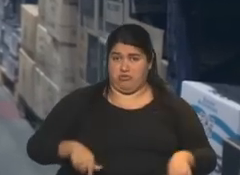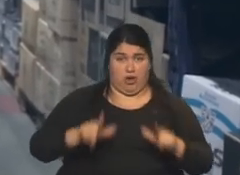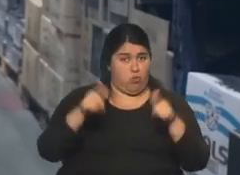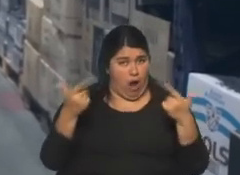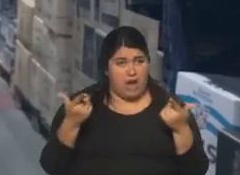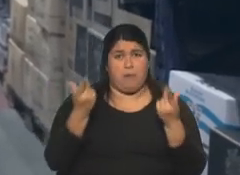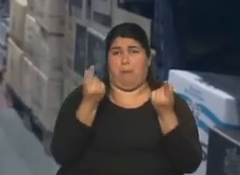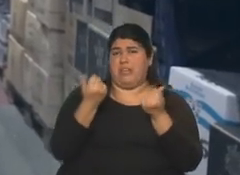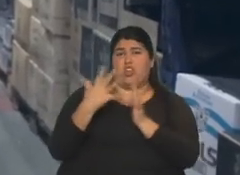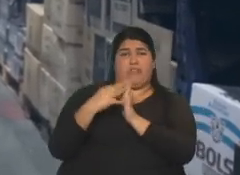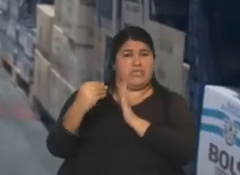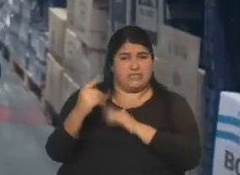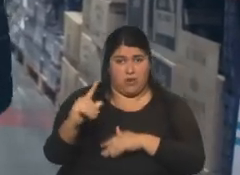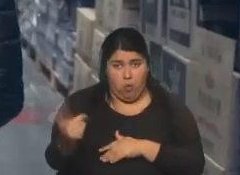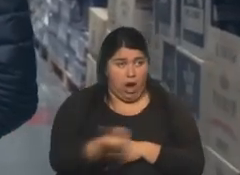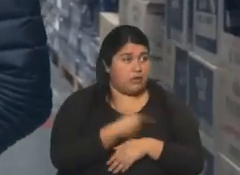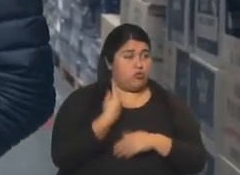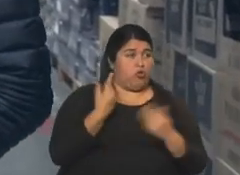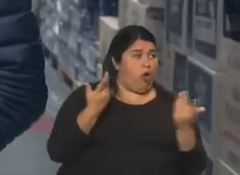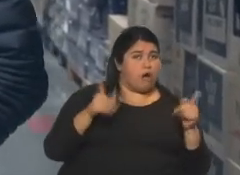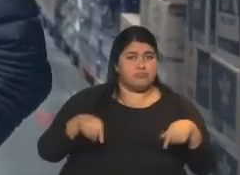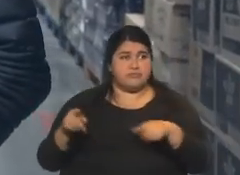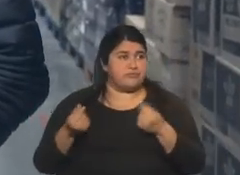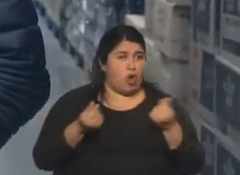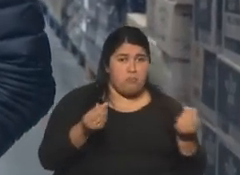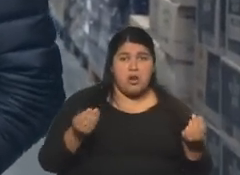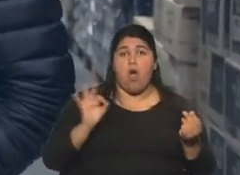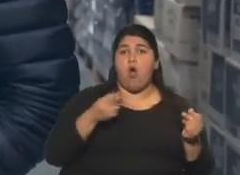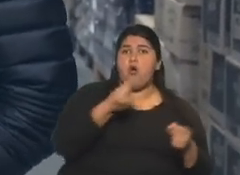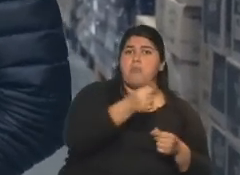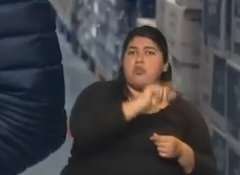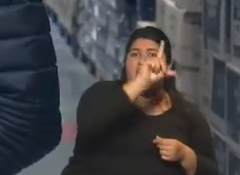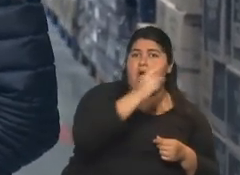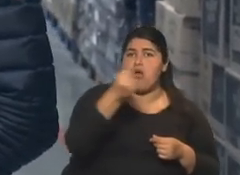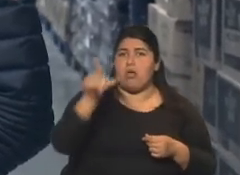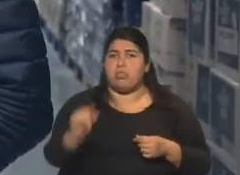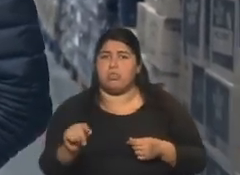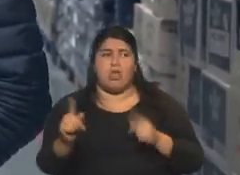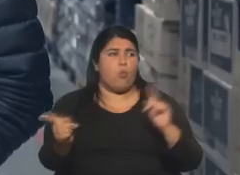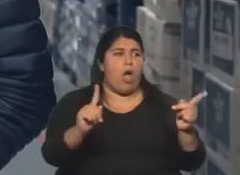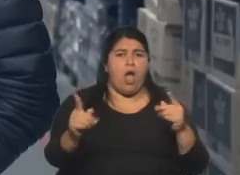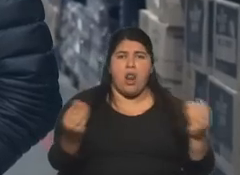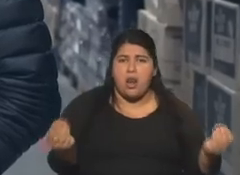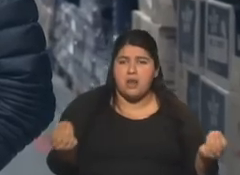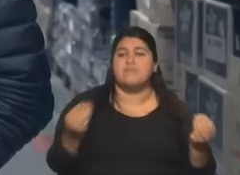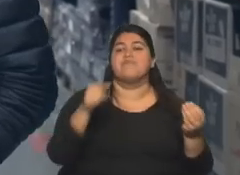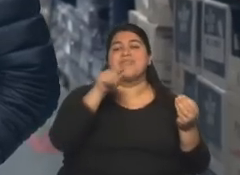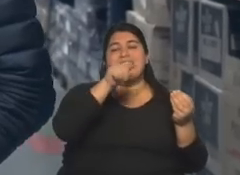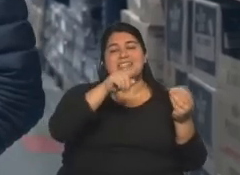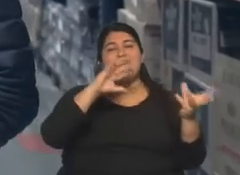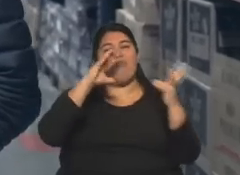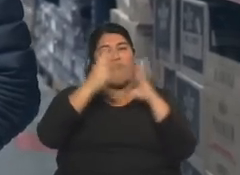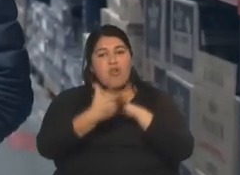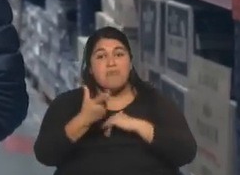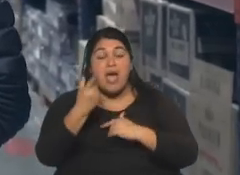de referencia, no sabrías qué comprar, en qué estás comprando caro, qué estás comprando barato. Entonces, el